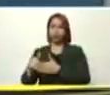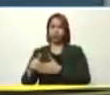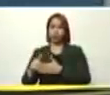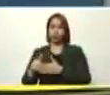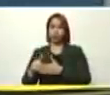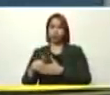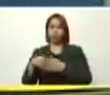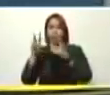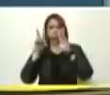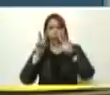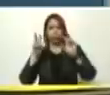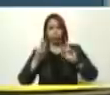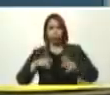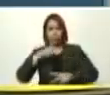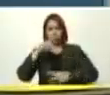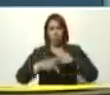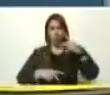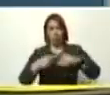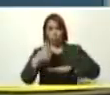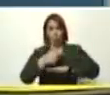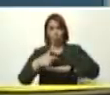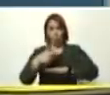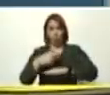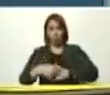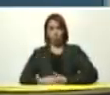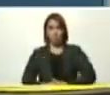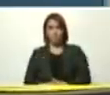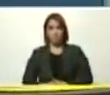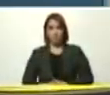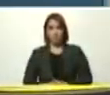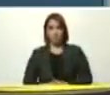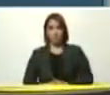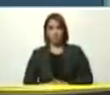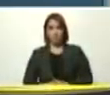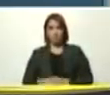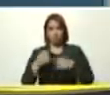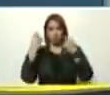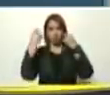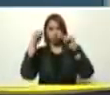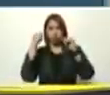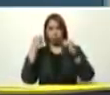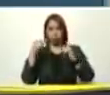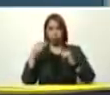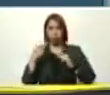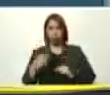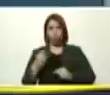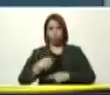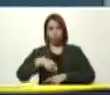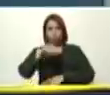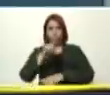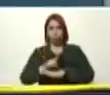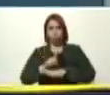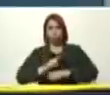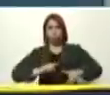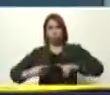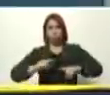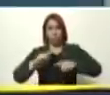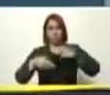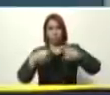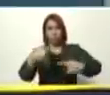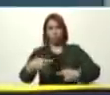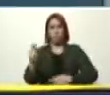para revisar los planes de gobierno, para establecer las prioridades de la acción de los próximos